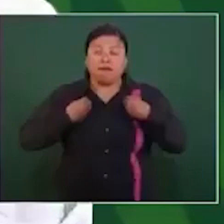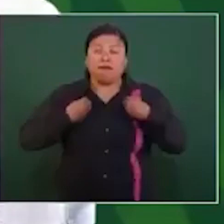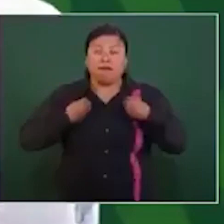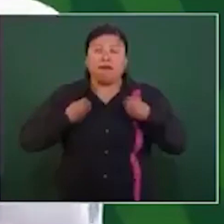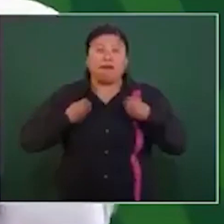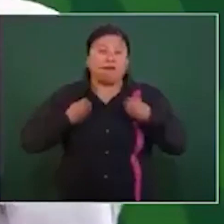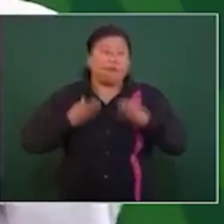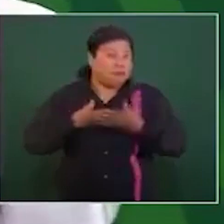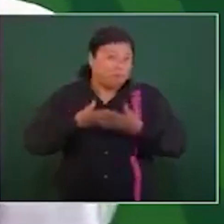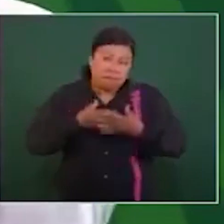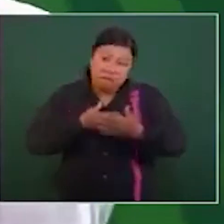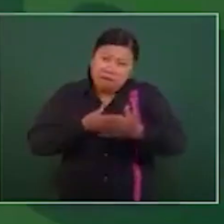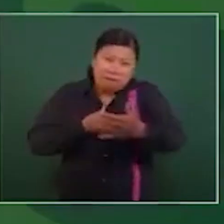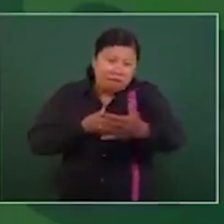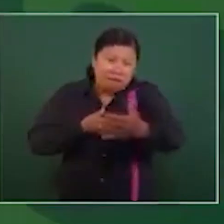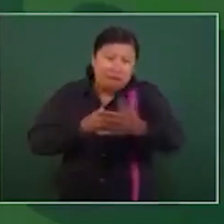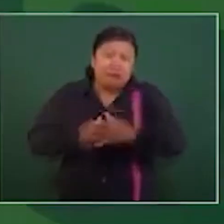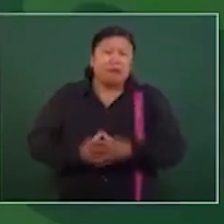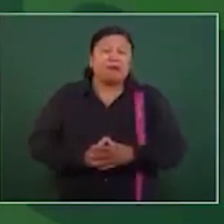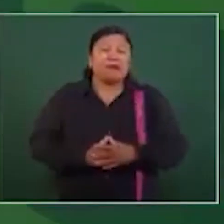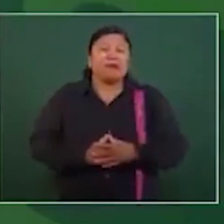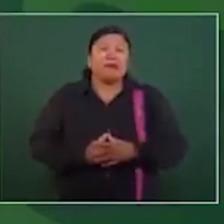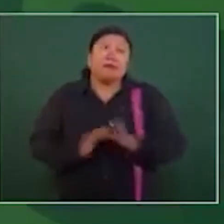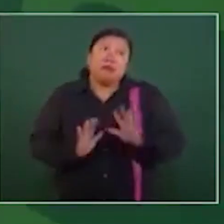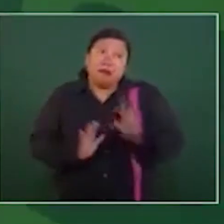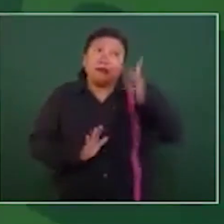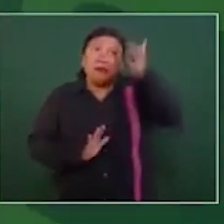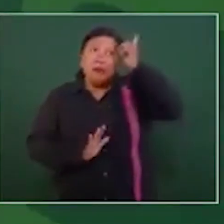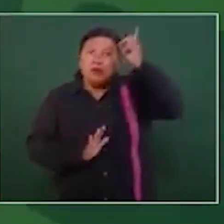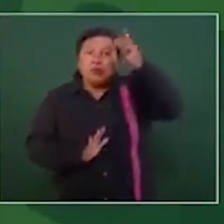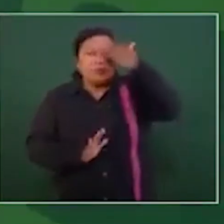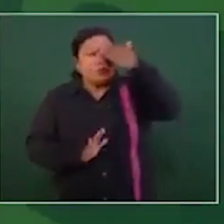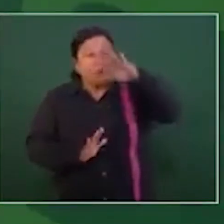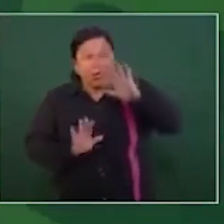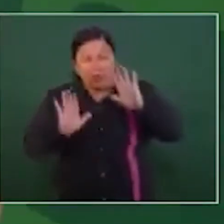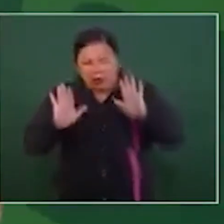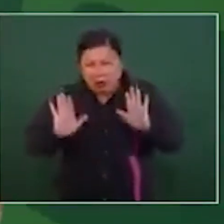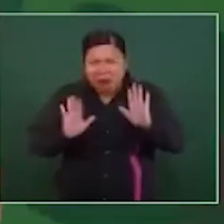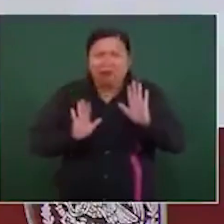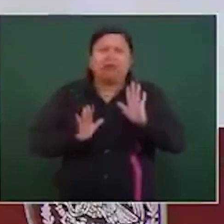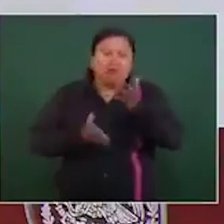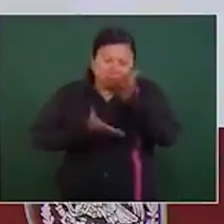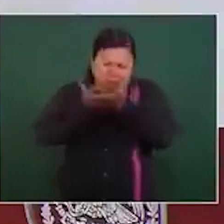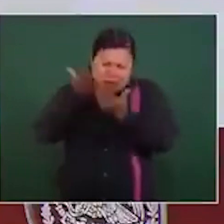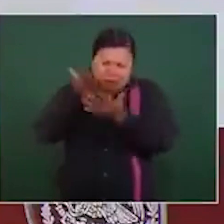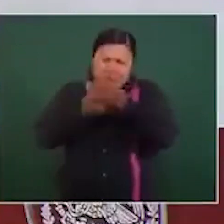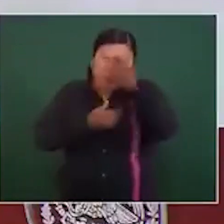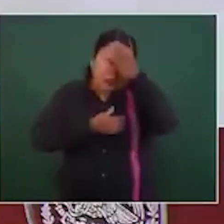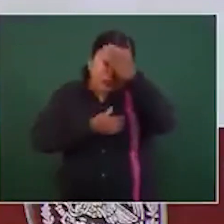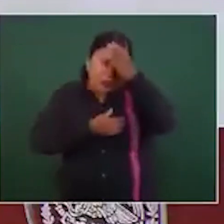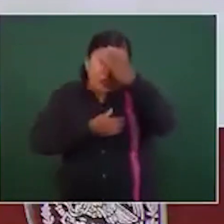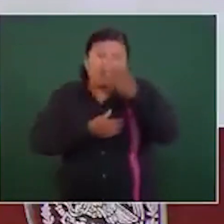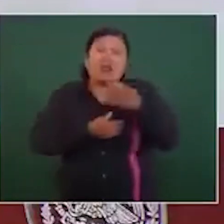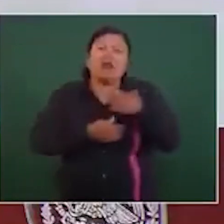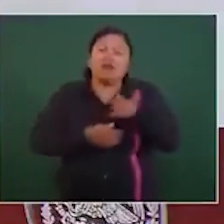de más, si nos los permite el Creador, la ciencia, que vivamos